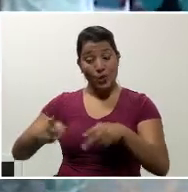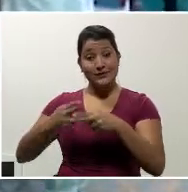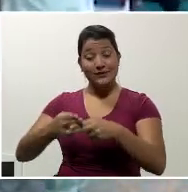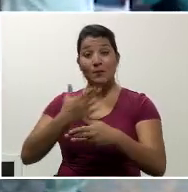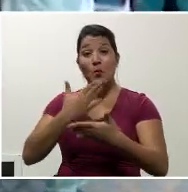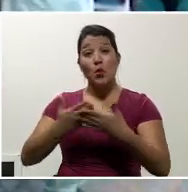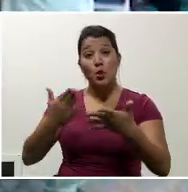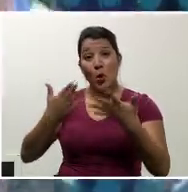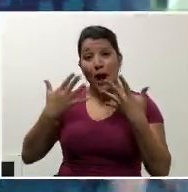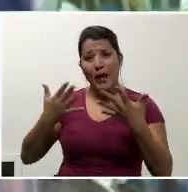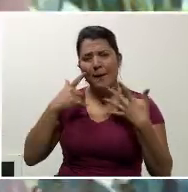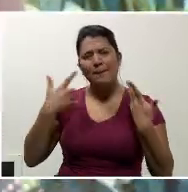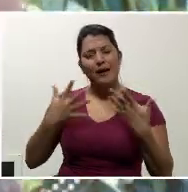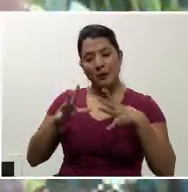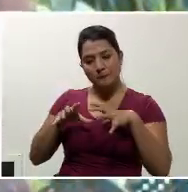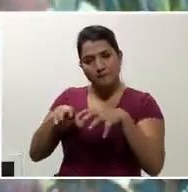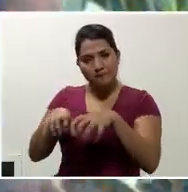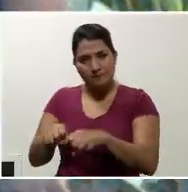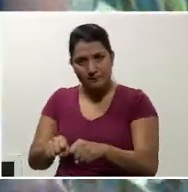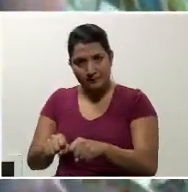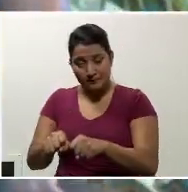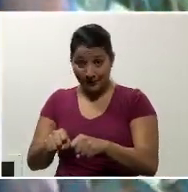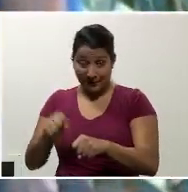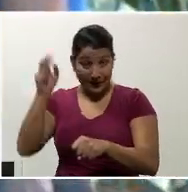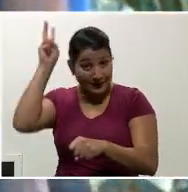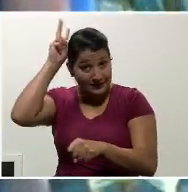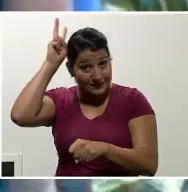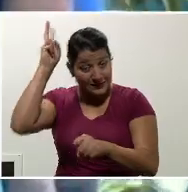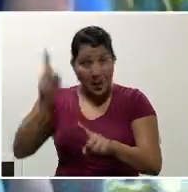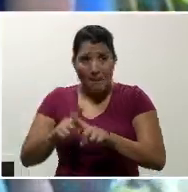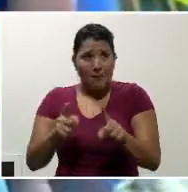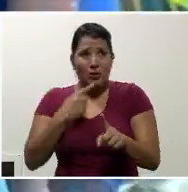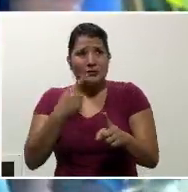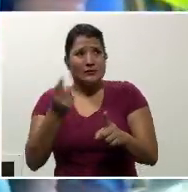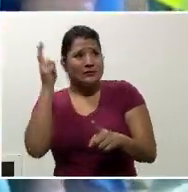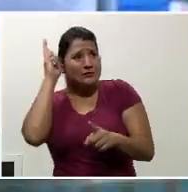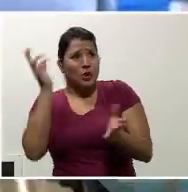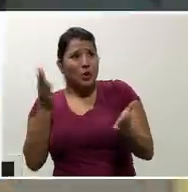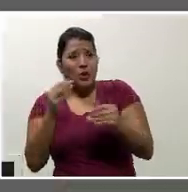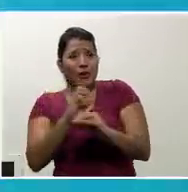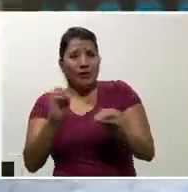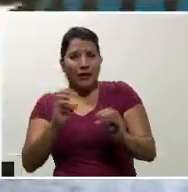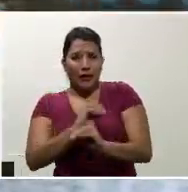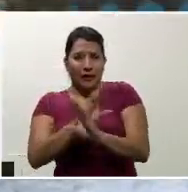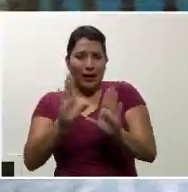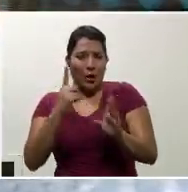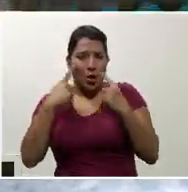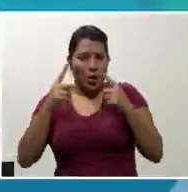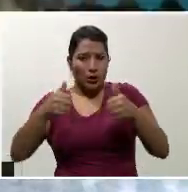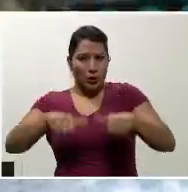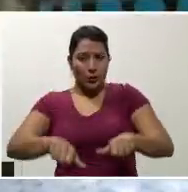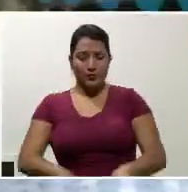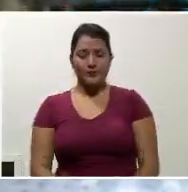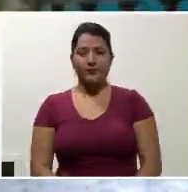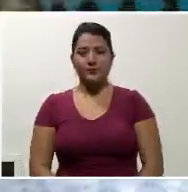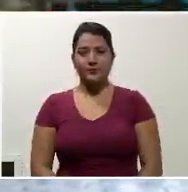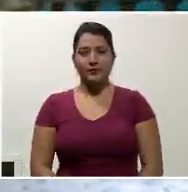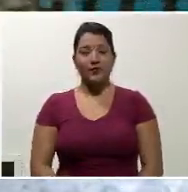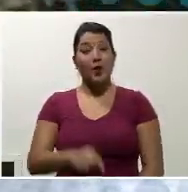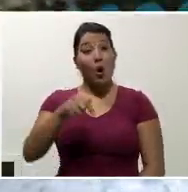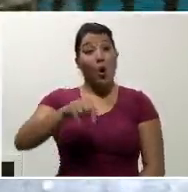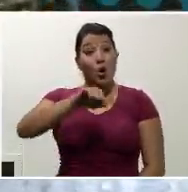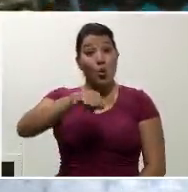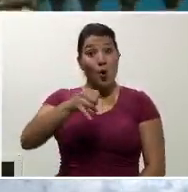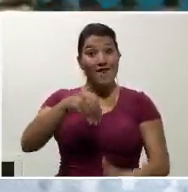recuperación de tierras. Sin embargo, los indígenas señalan que no hay acciones claras de algún acuerdo. Este jueves en nuestra